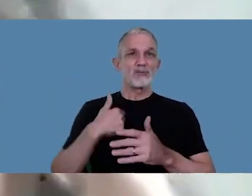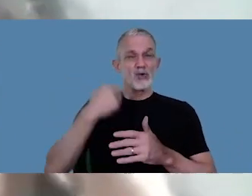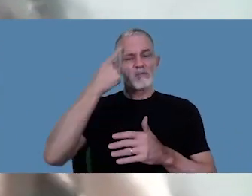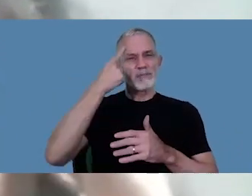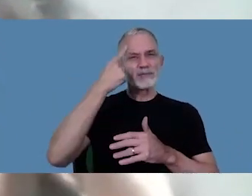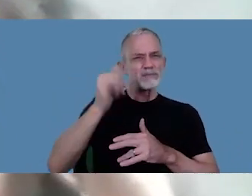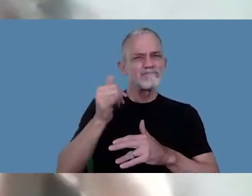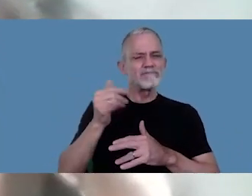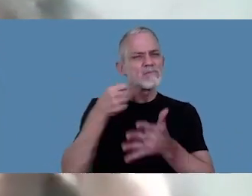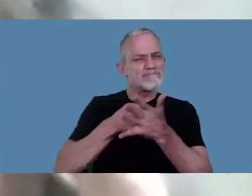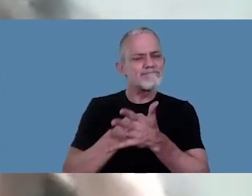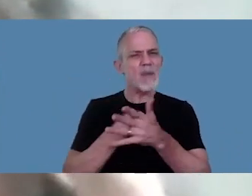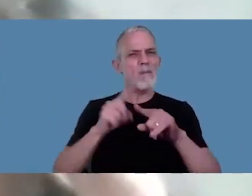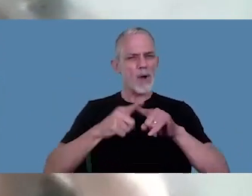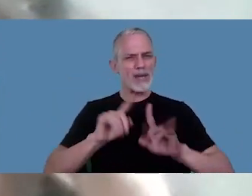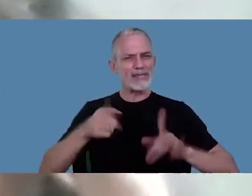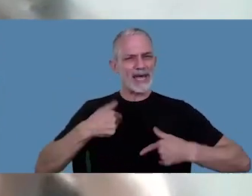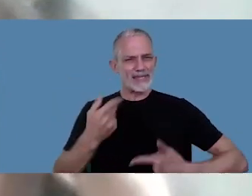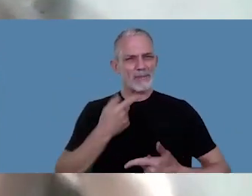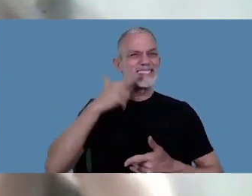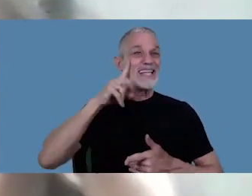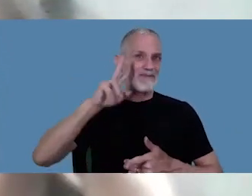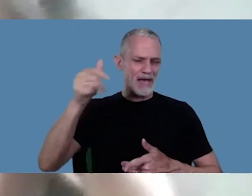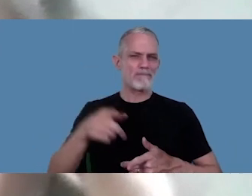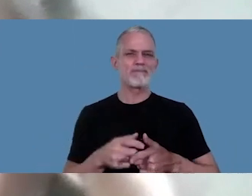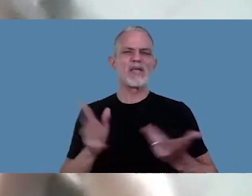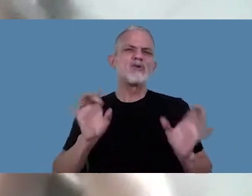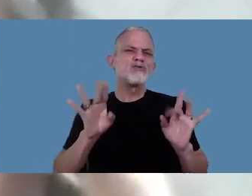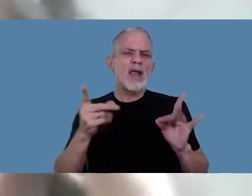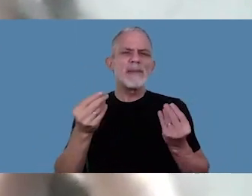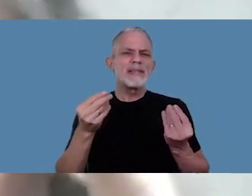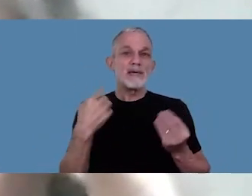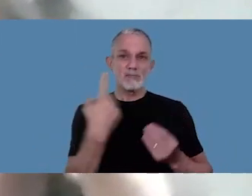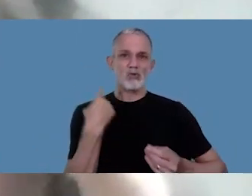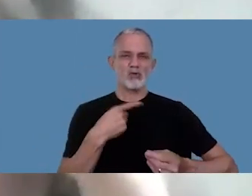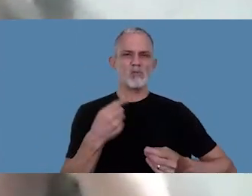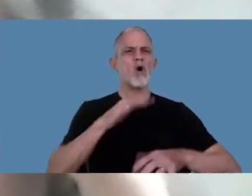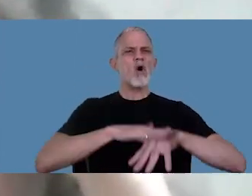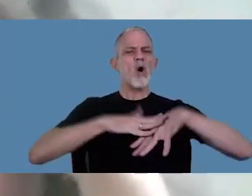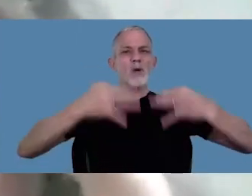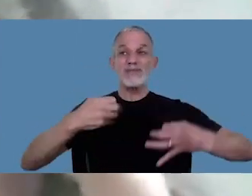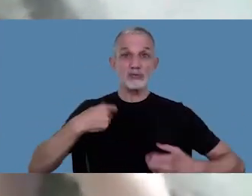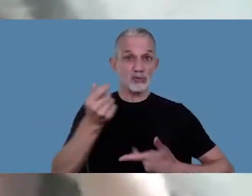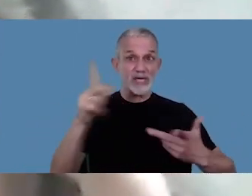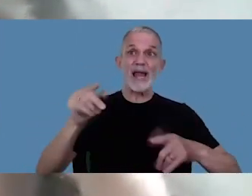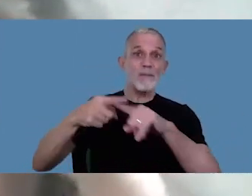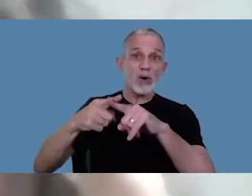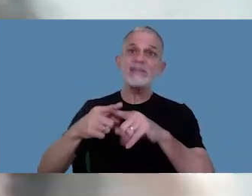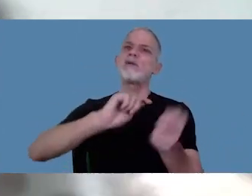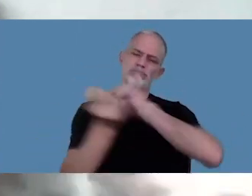y militante política además, creo que solamente con un compromiso social y político esto se